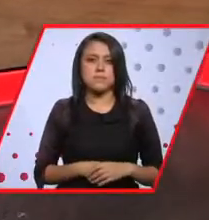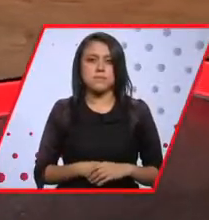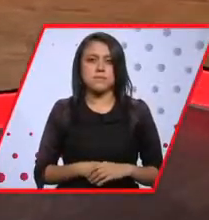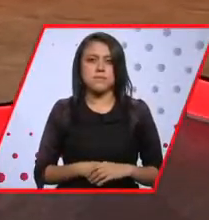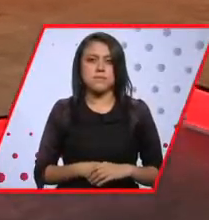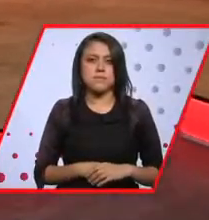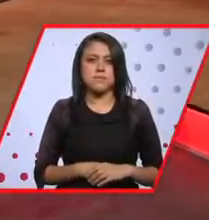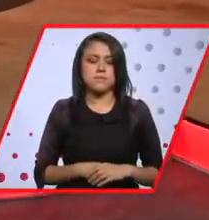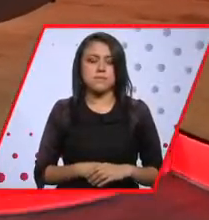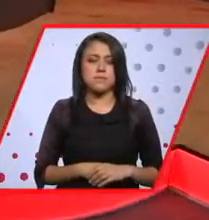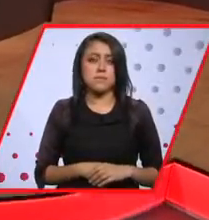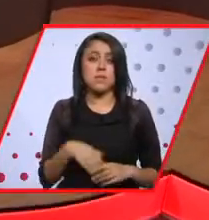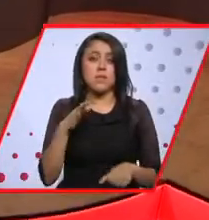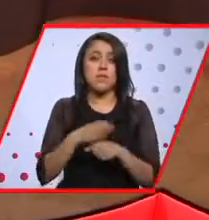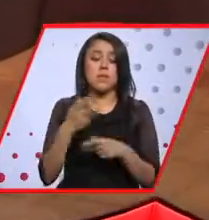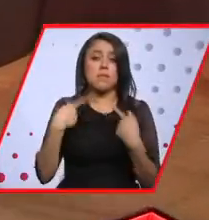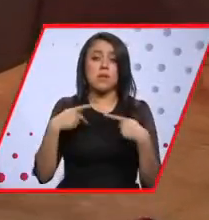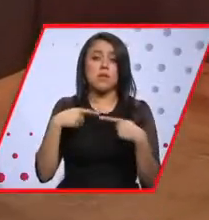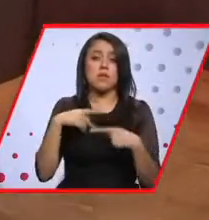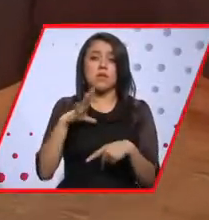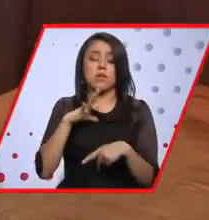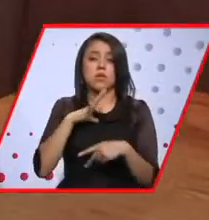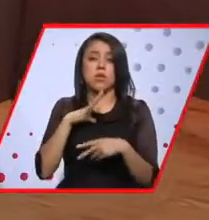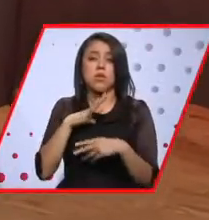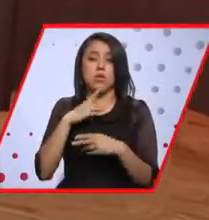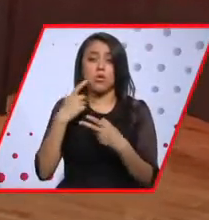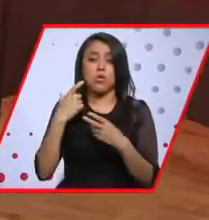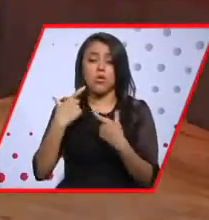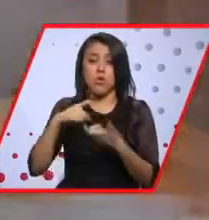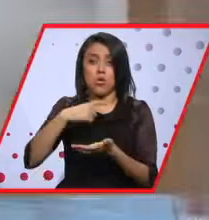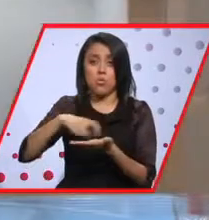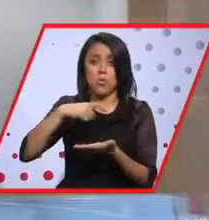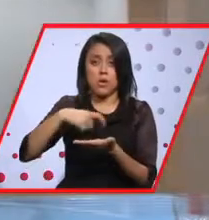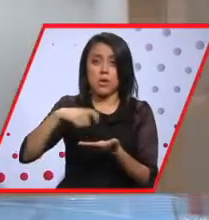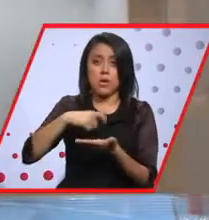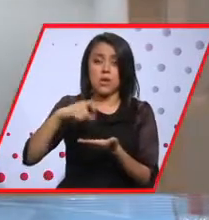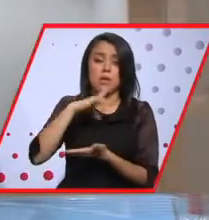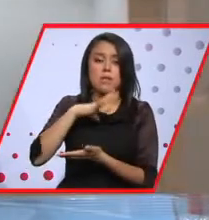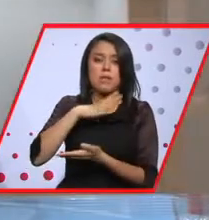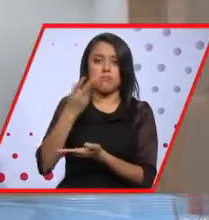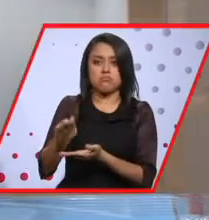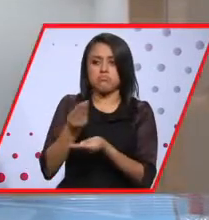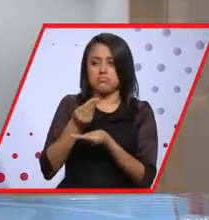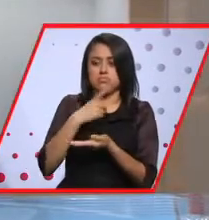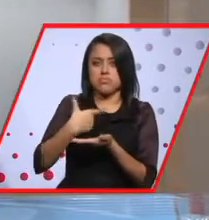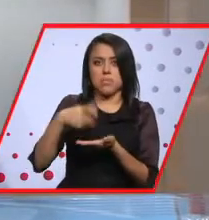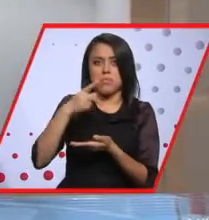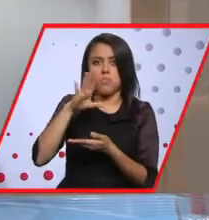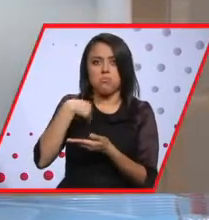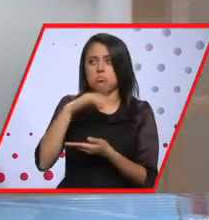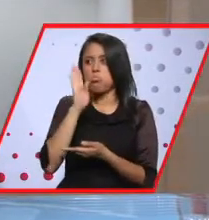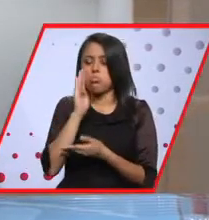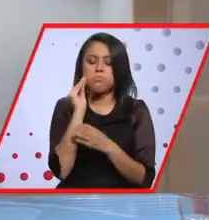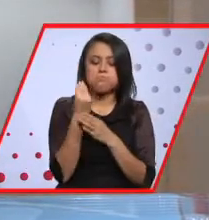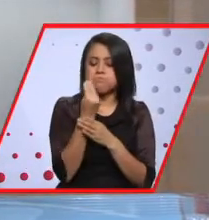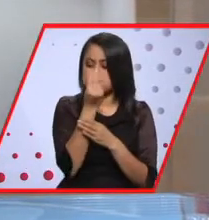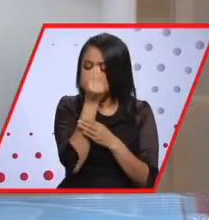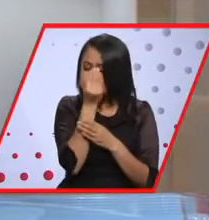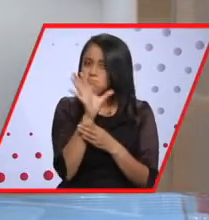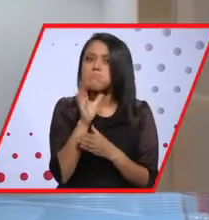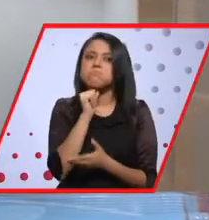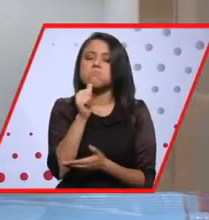Dicen que quienes actualmente compraron la bodega la compraron en remate por 350 mil pesos. Pero se esconden, no dan la cara. Si es la